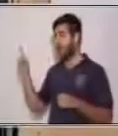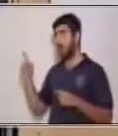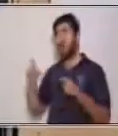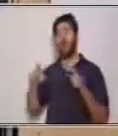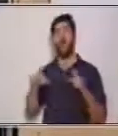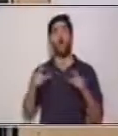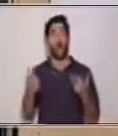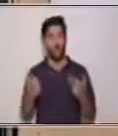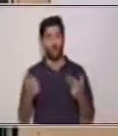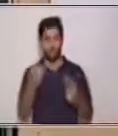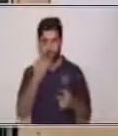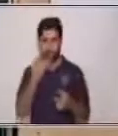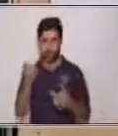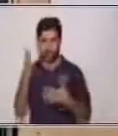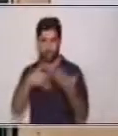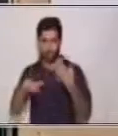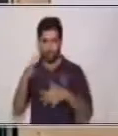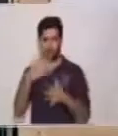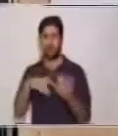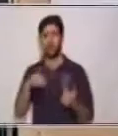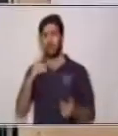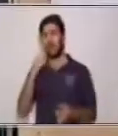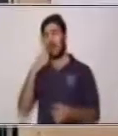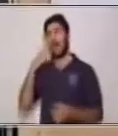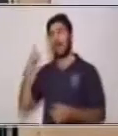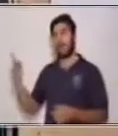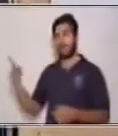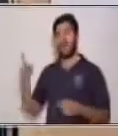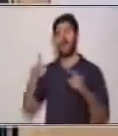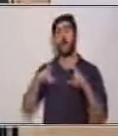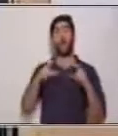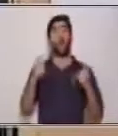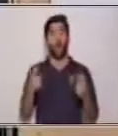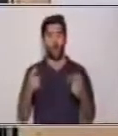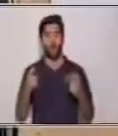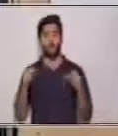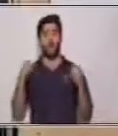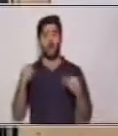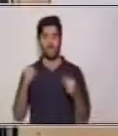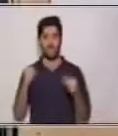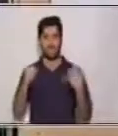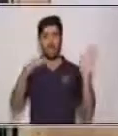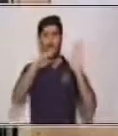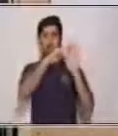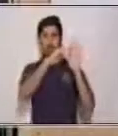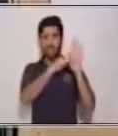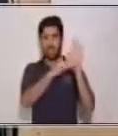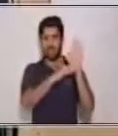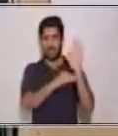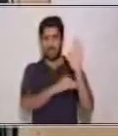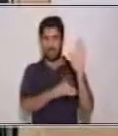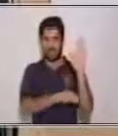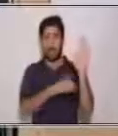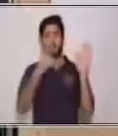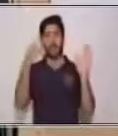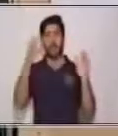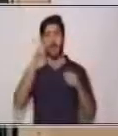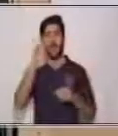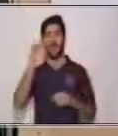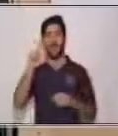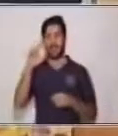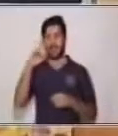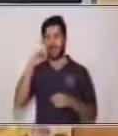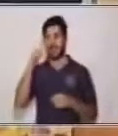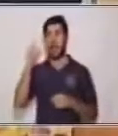los mismos, ¿sí? La estructura de la receta es la siguiente. Debe tener un